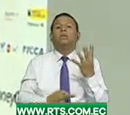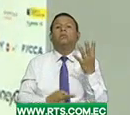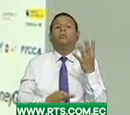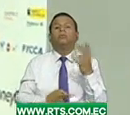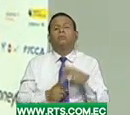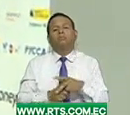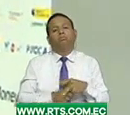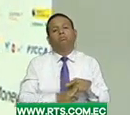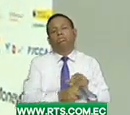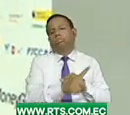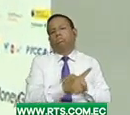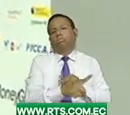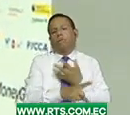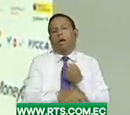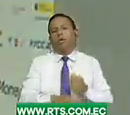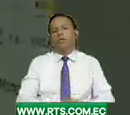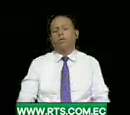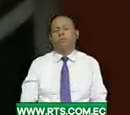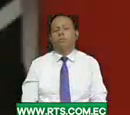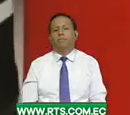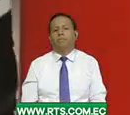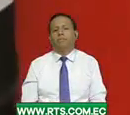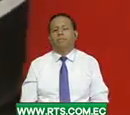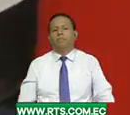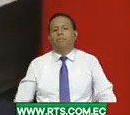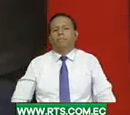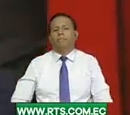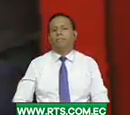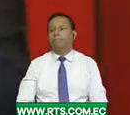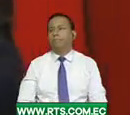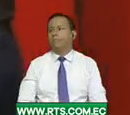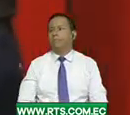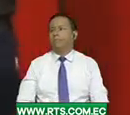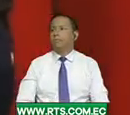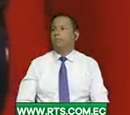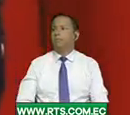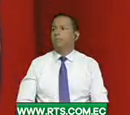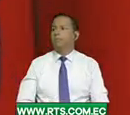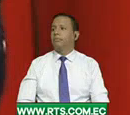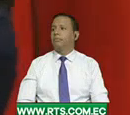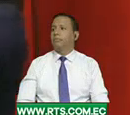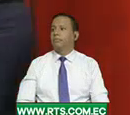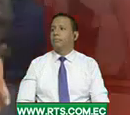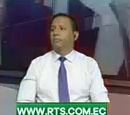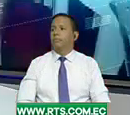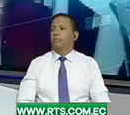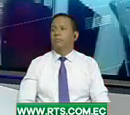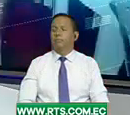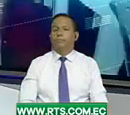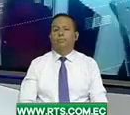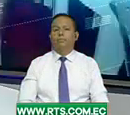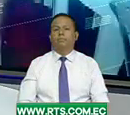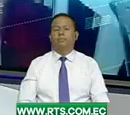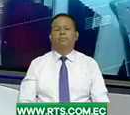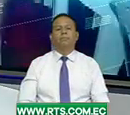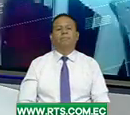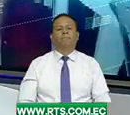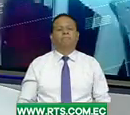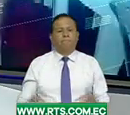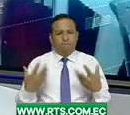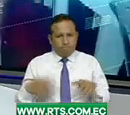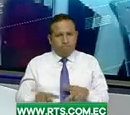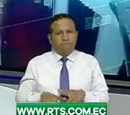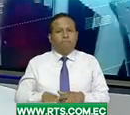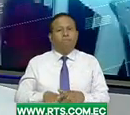abandonar la misión. Informó José Morales. Inició el censo de la